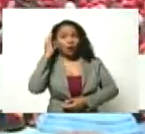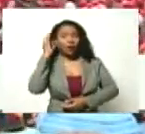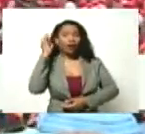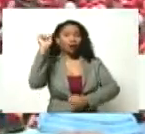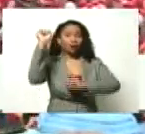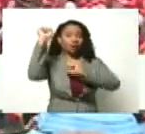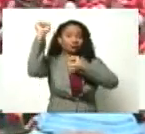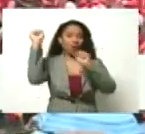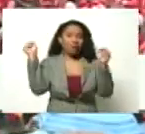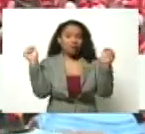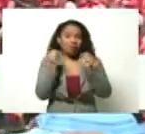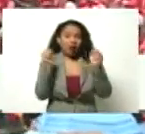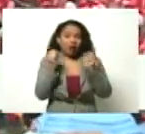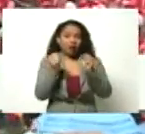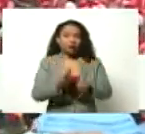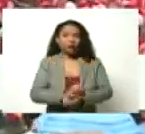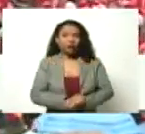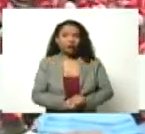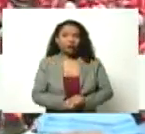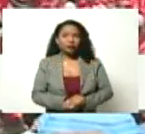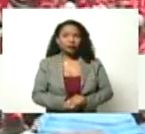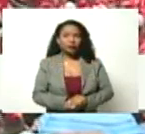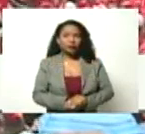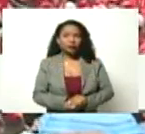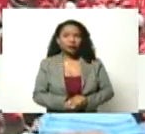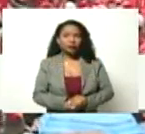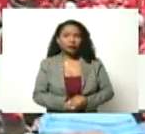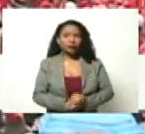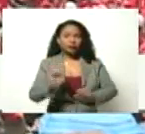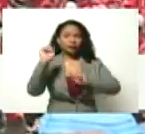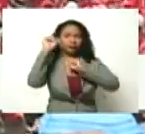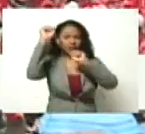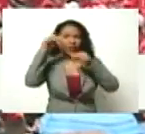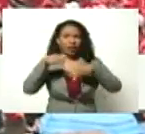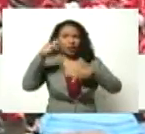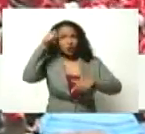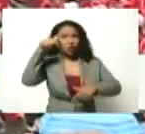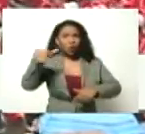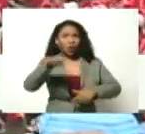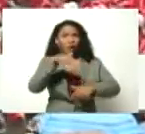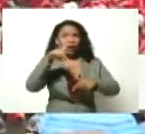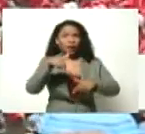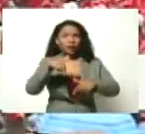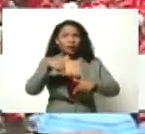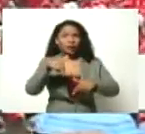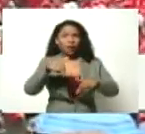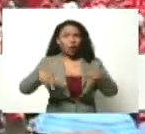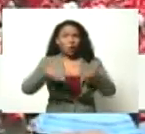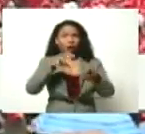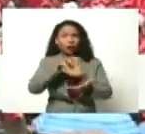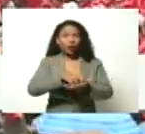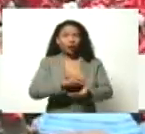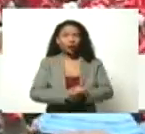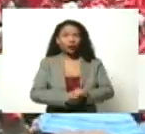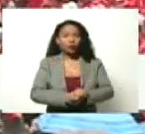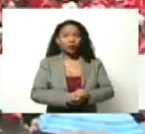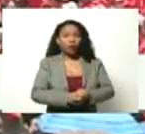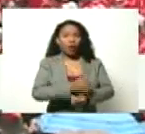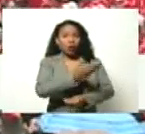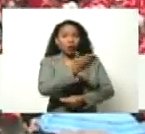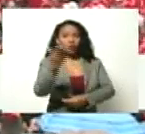las heroínas de Mérida al heroísmo de estas ciudades de este estado con ustedes